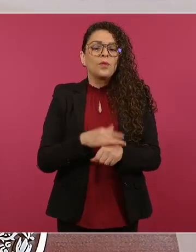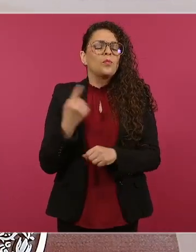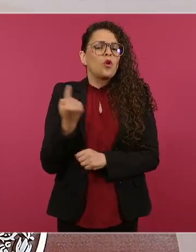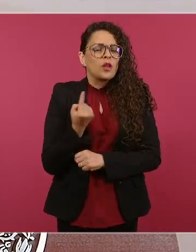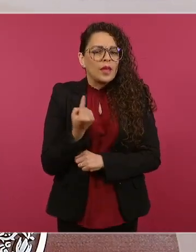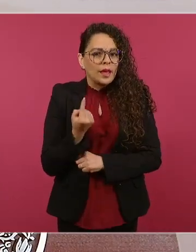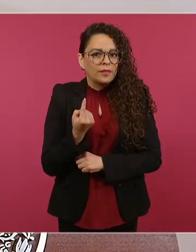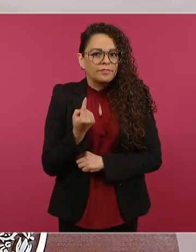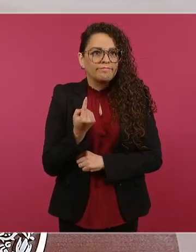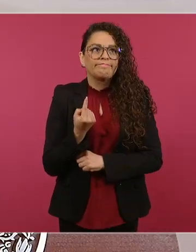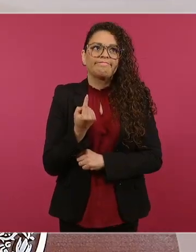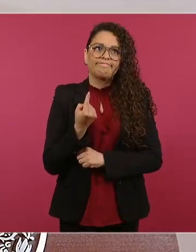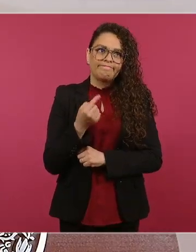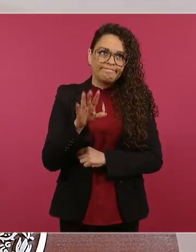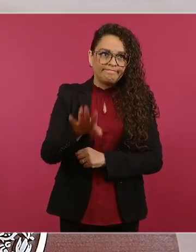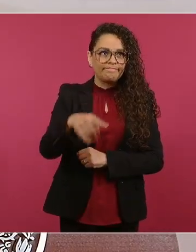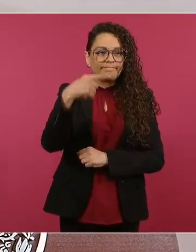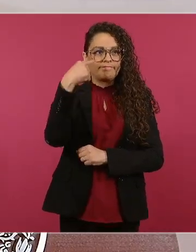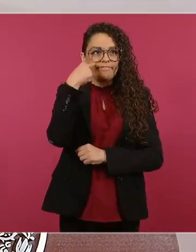se produjo